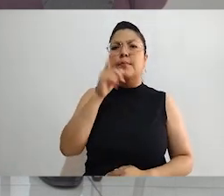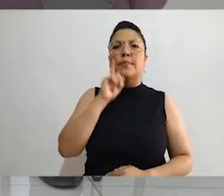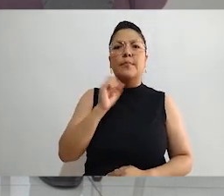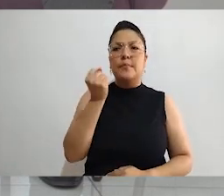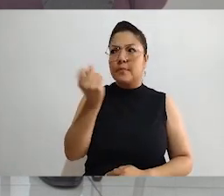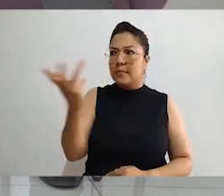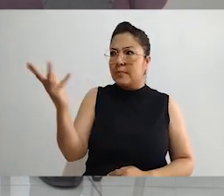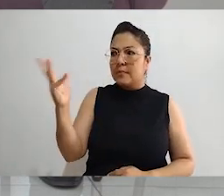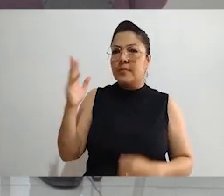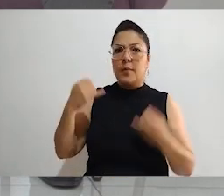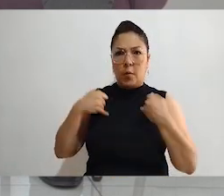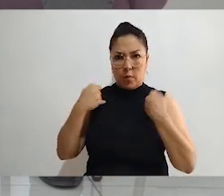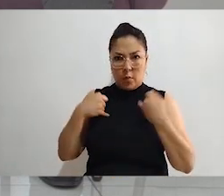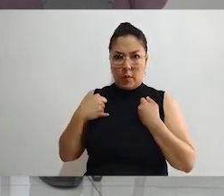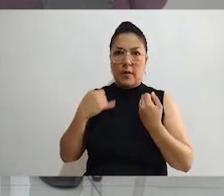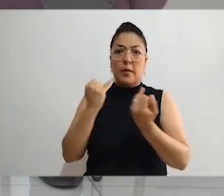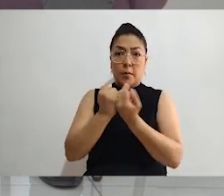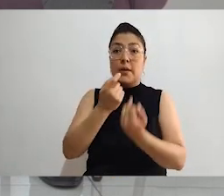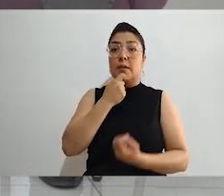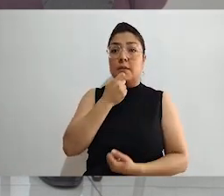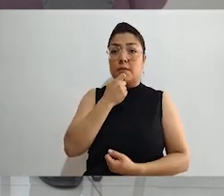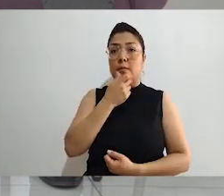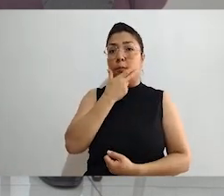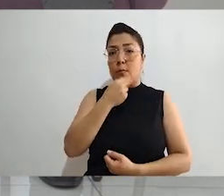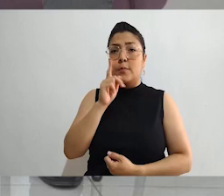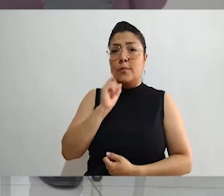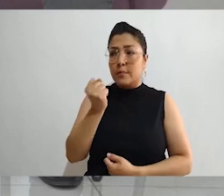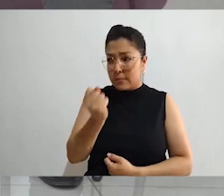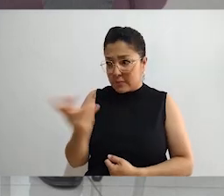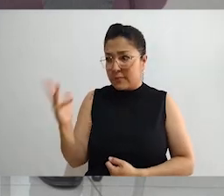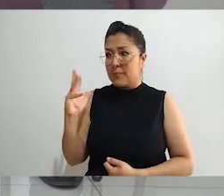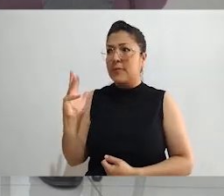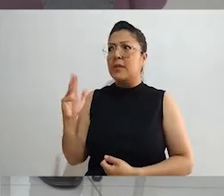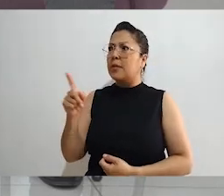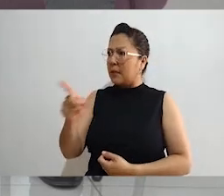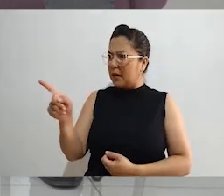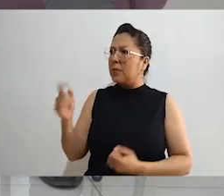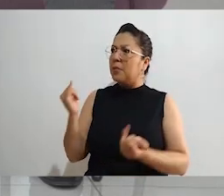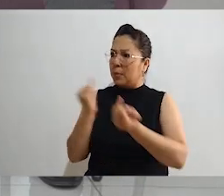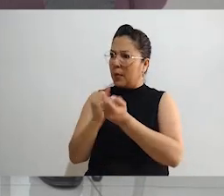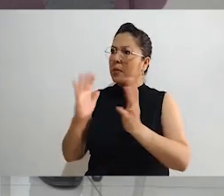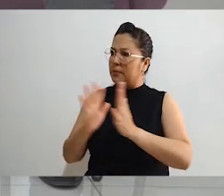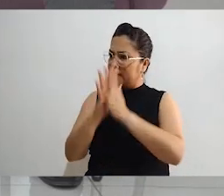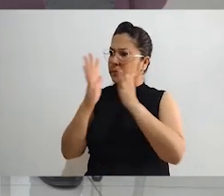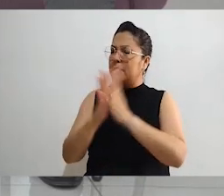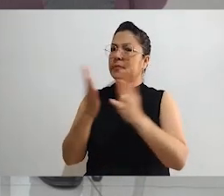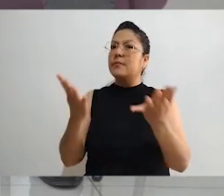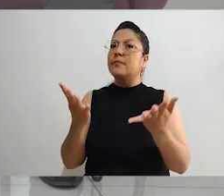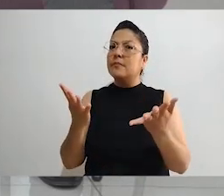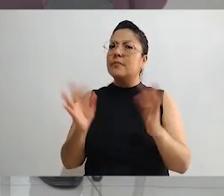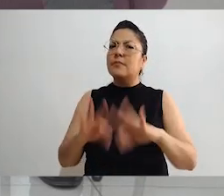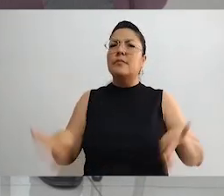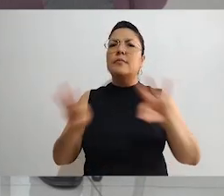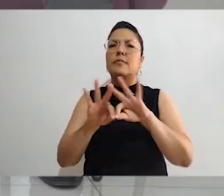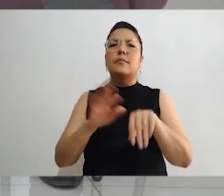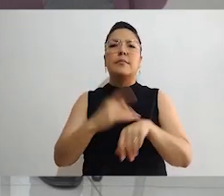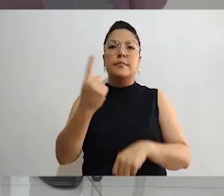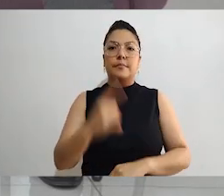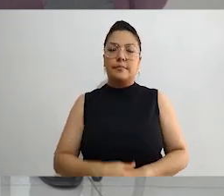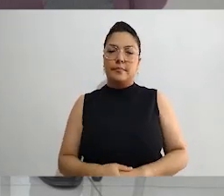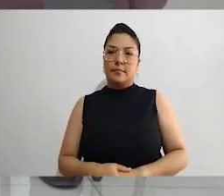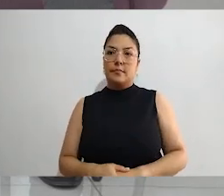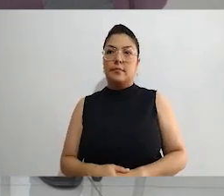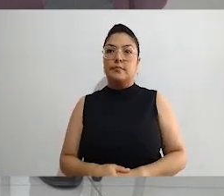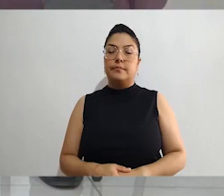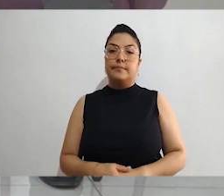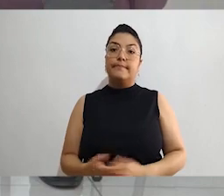jóvenes, así como las infancias, participar políticamente dentro de un Estado? ¿Por qué deben de participar? Acuérdense,